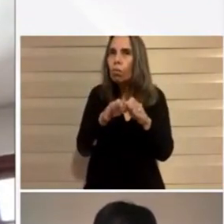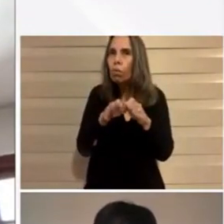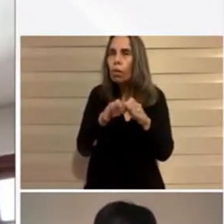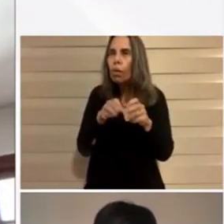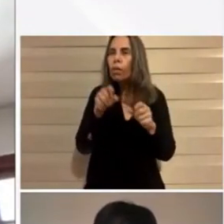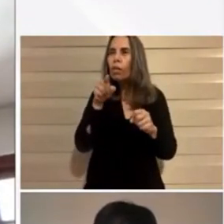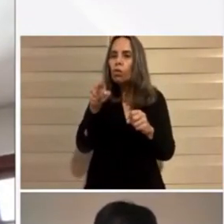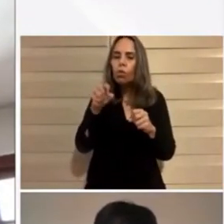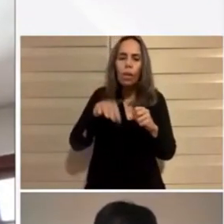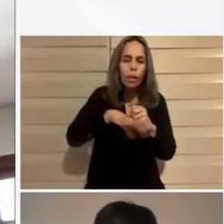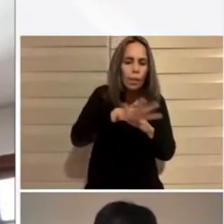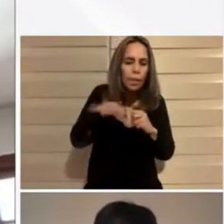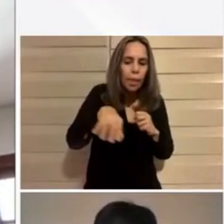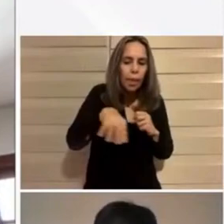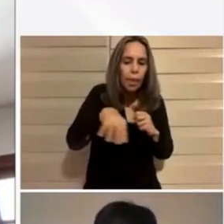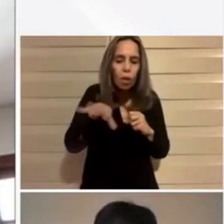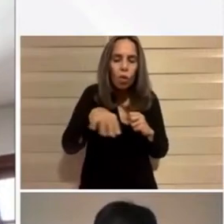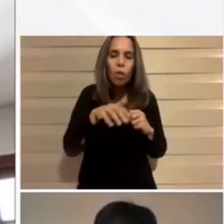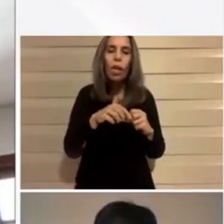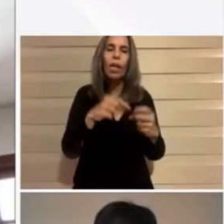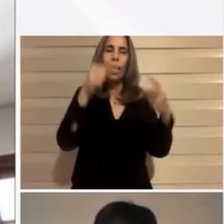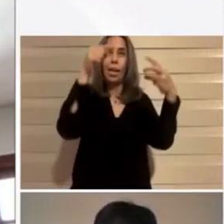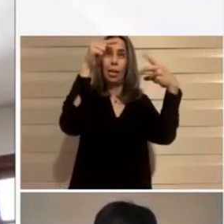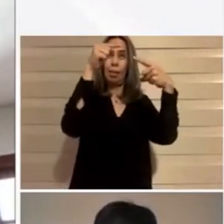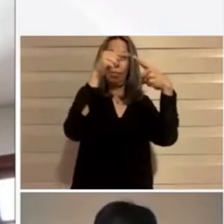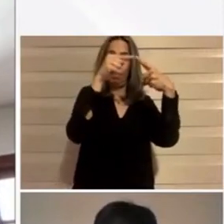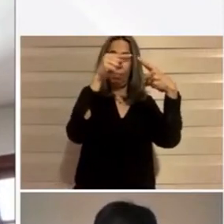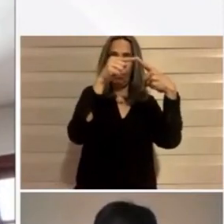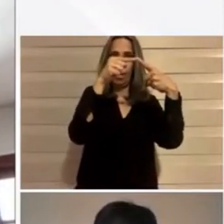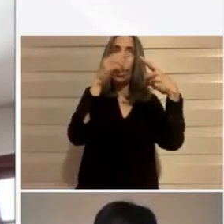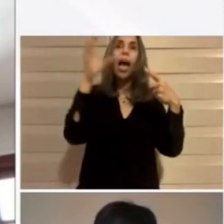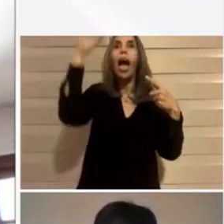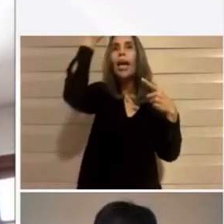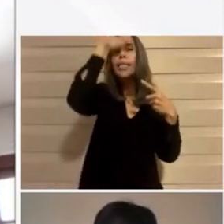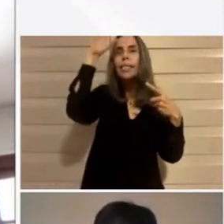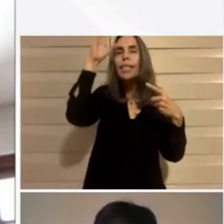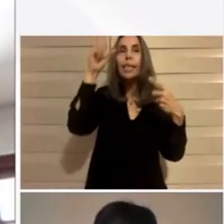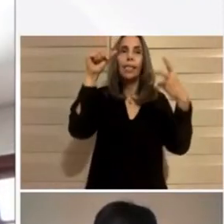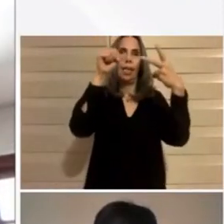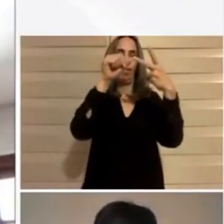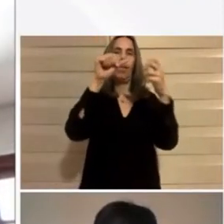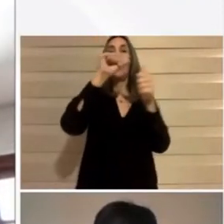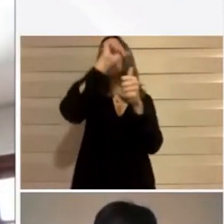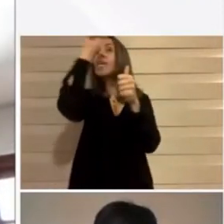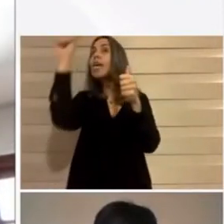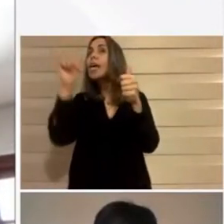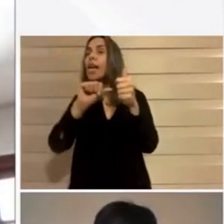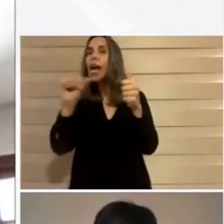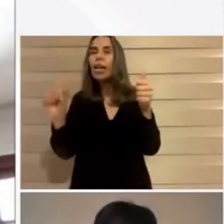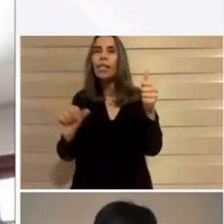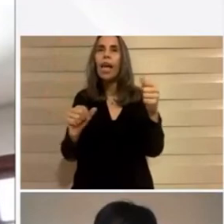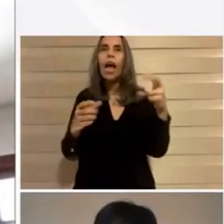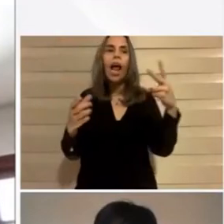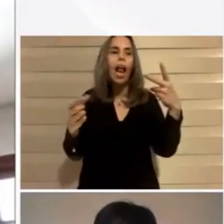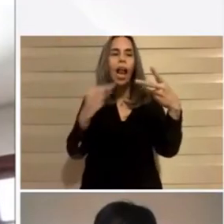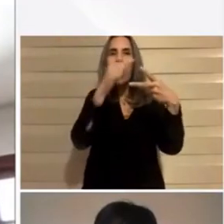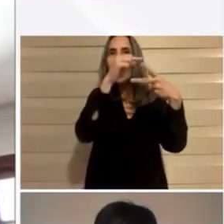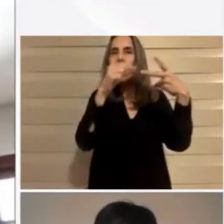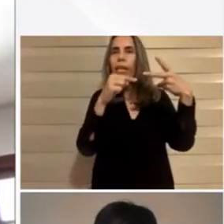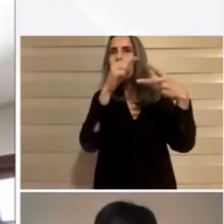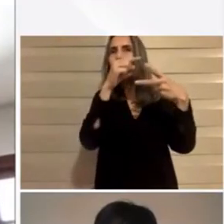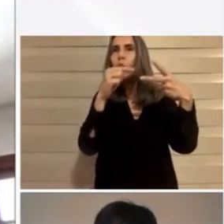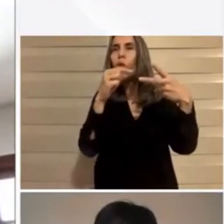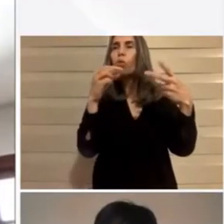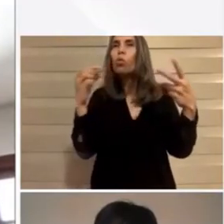se funden en una forma de ver la vida cotidiana, de ver nuestro mundo. Las